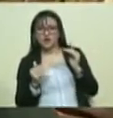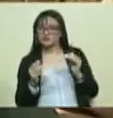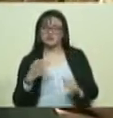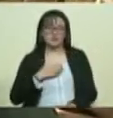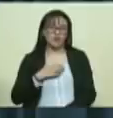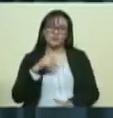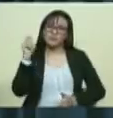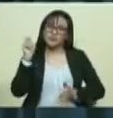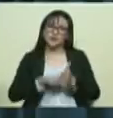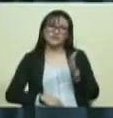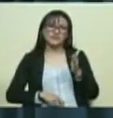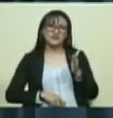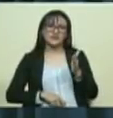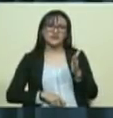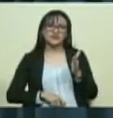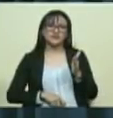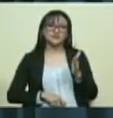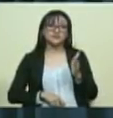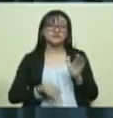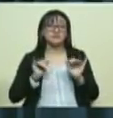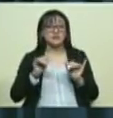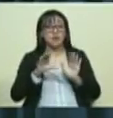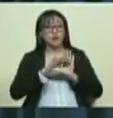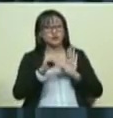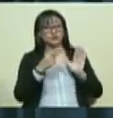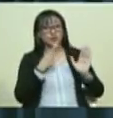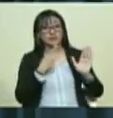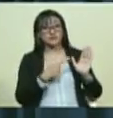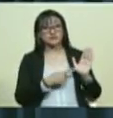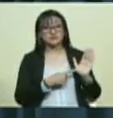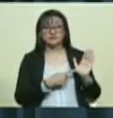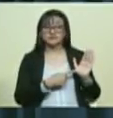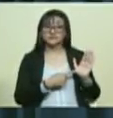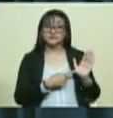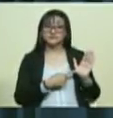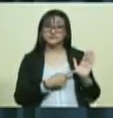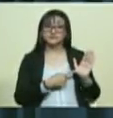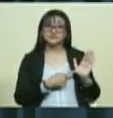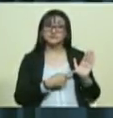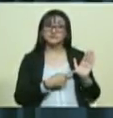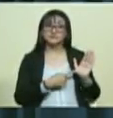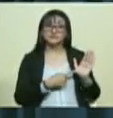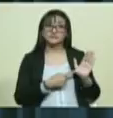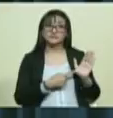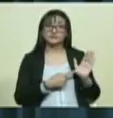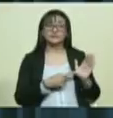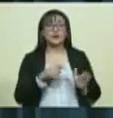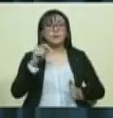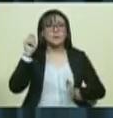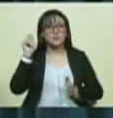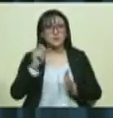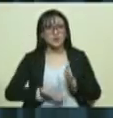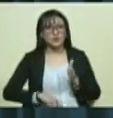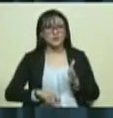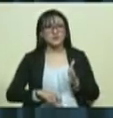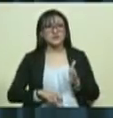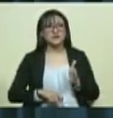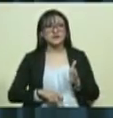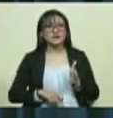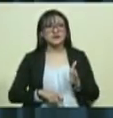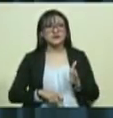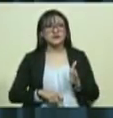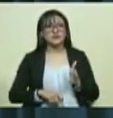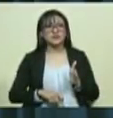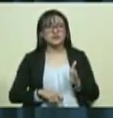no se pueden estar prohibidos por esta constitución que establece la progresividad y está prohibido en las bases